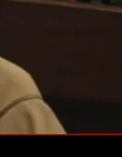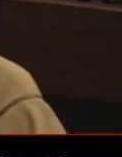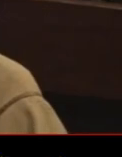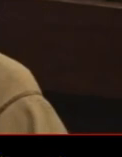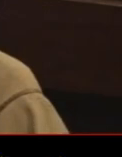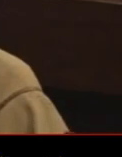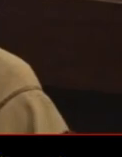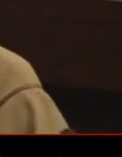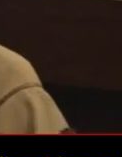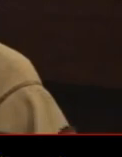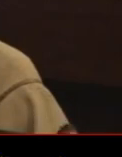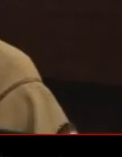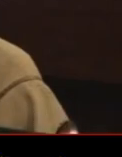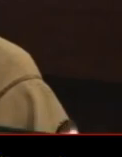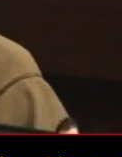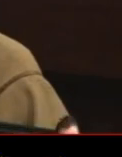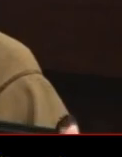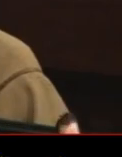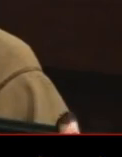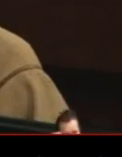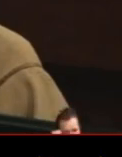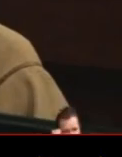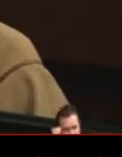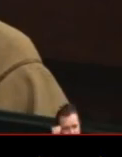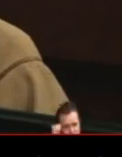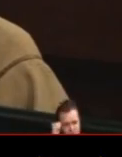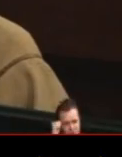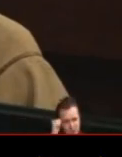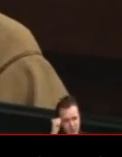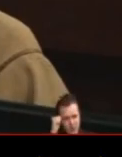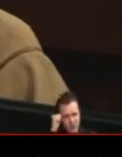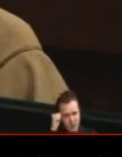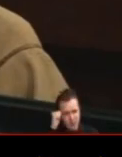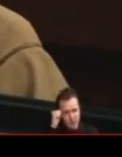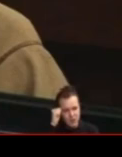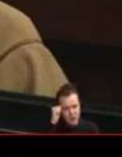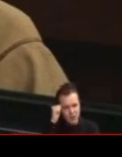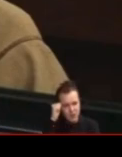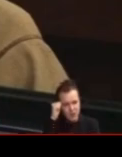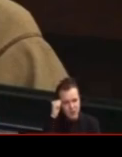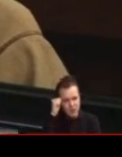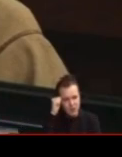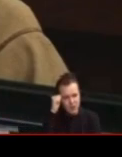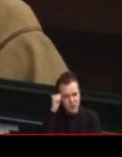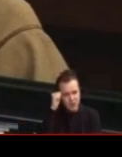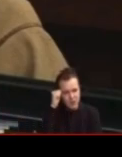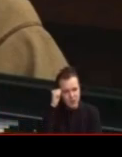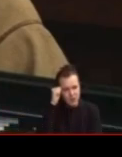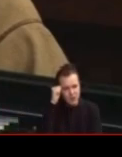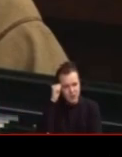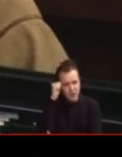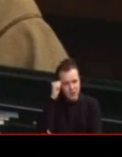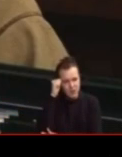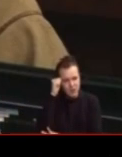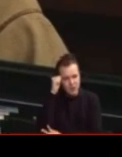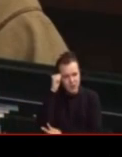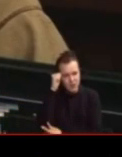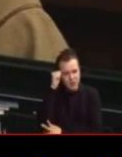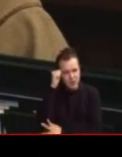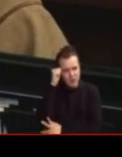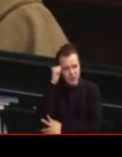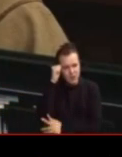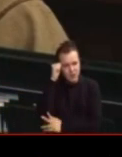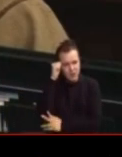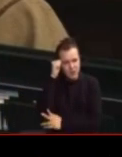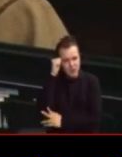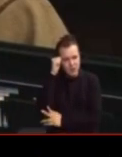diversidad. Si creen que esa jurisdicción indígena los cobija por fuera de sus territorios, están muy equivocados. O sea que nosotros